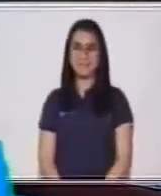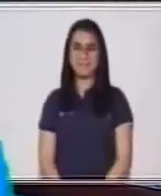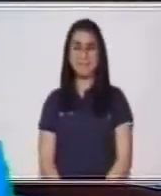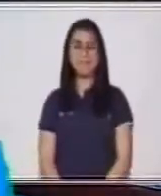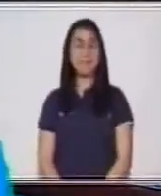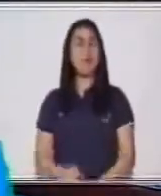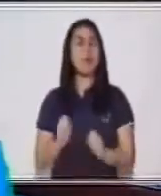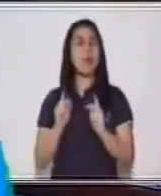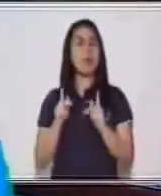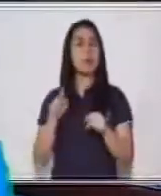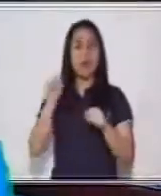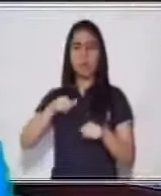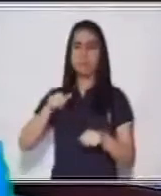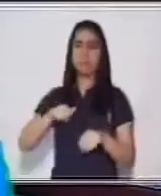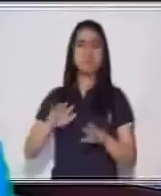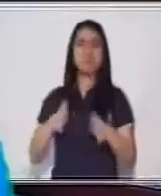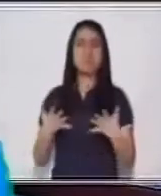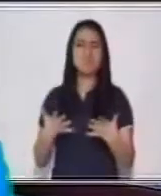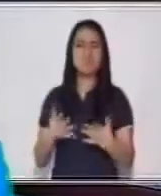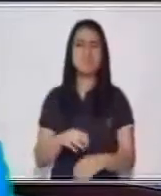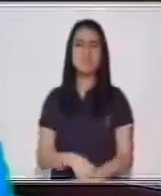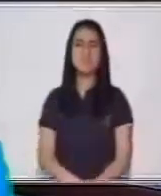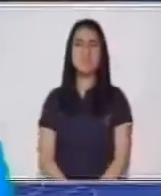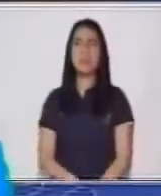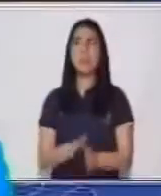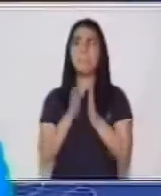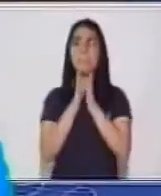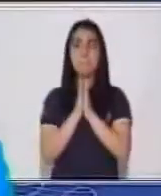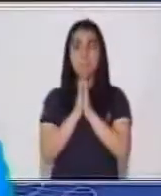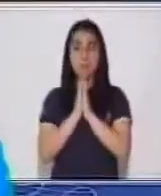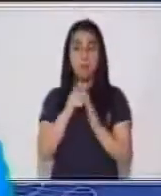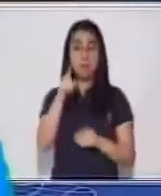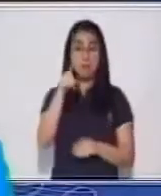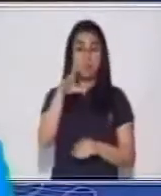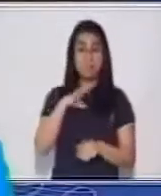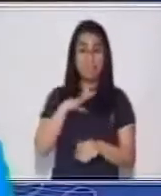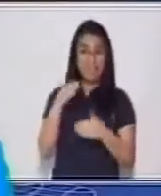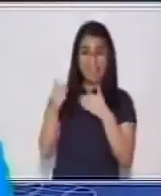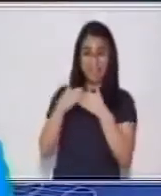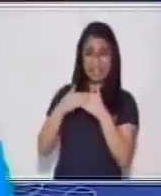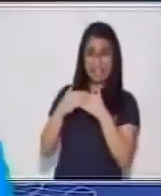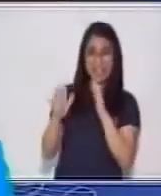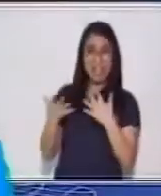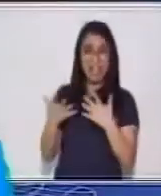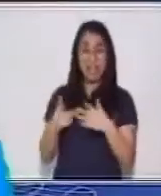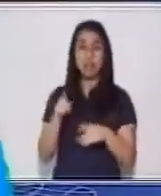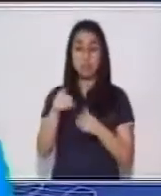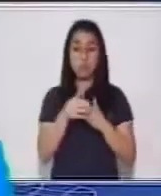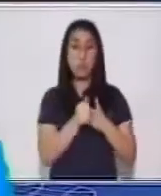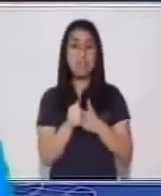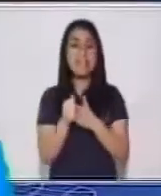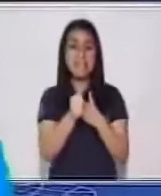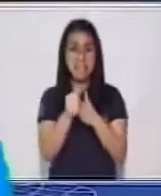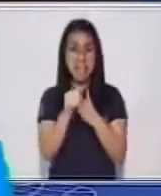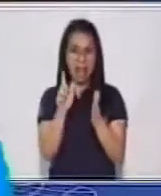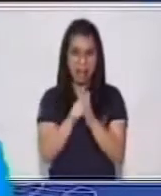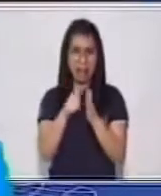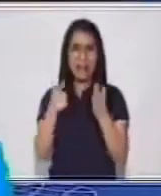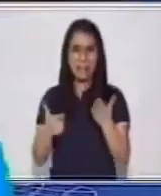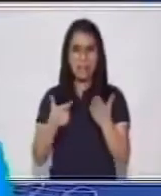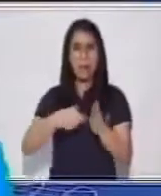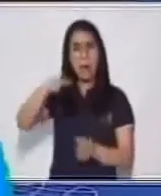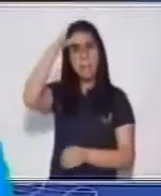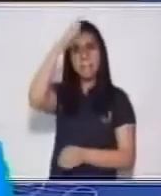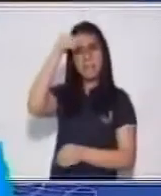Vamos a pedirte que por favor tengas a mano tu guía de